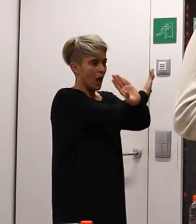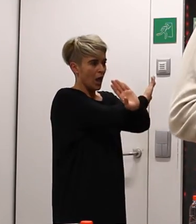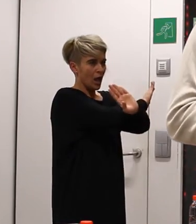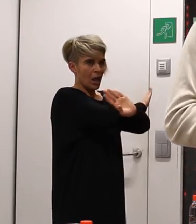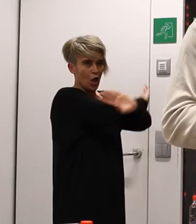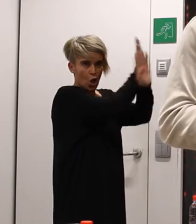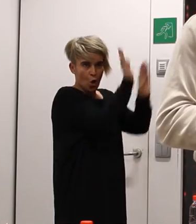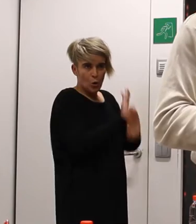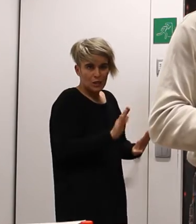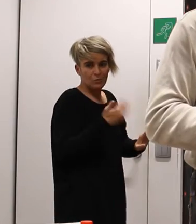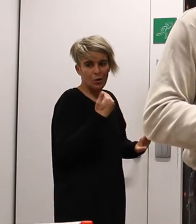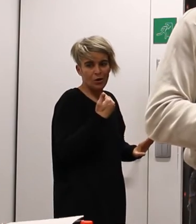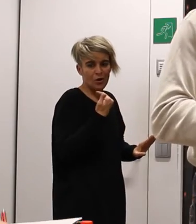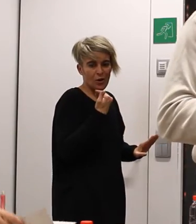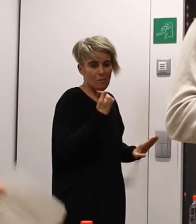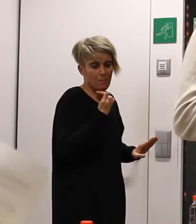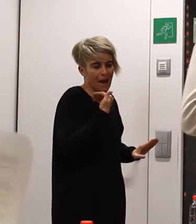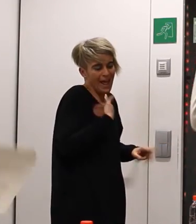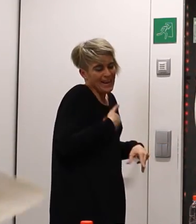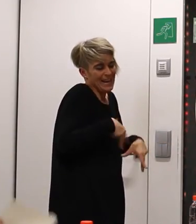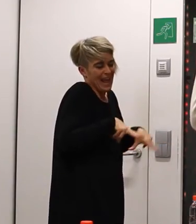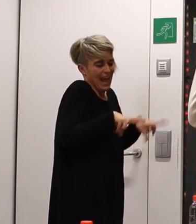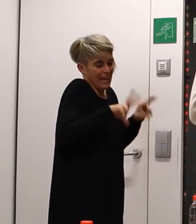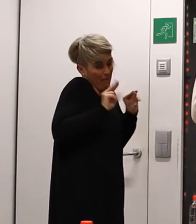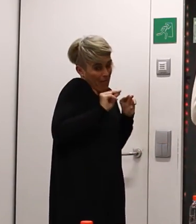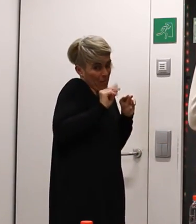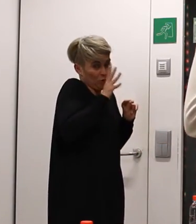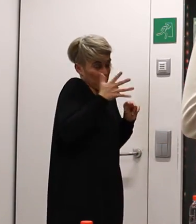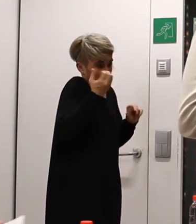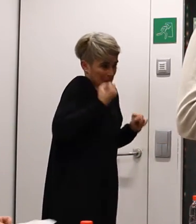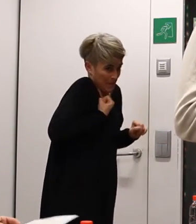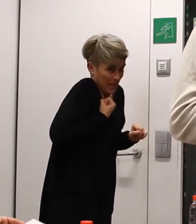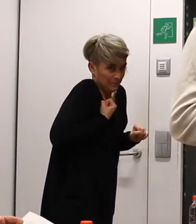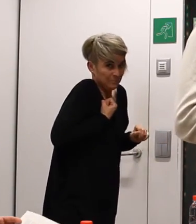ir finalizando, porque si no Fabiola me va a decir algo,